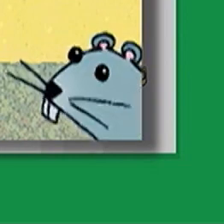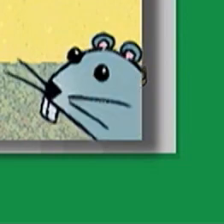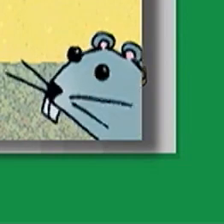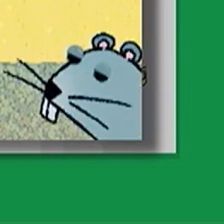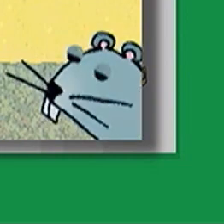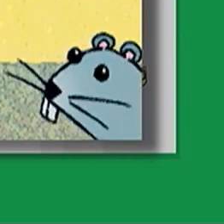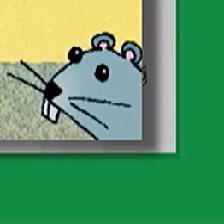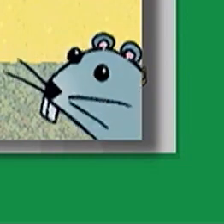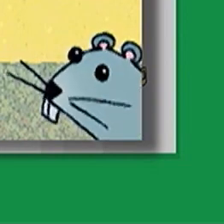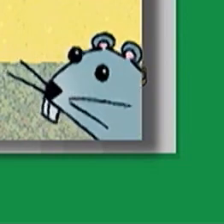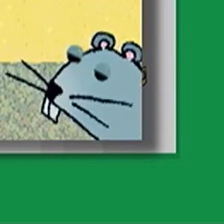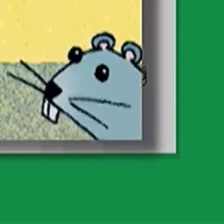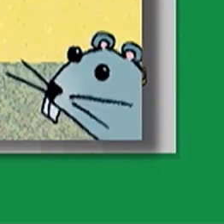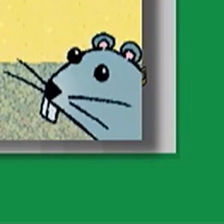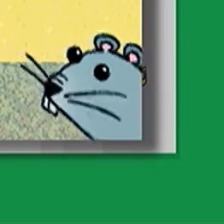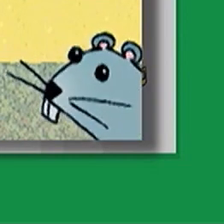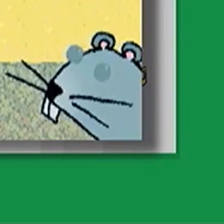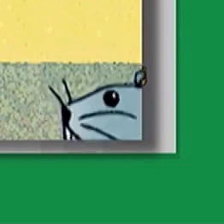Cuatro